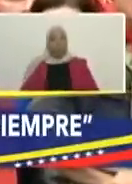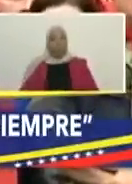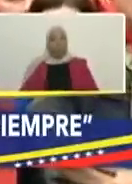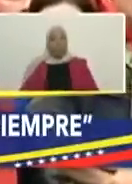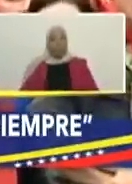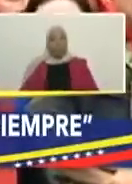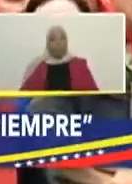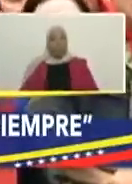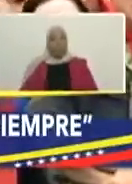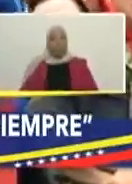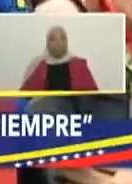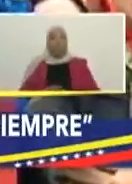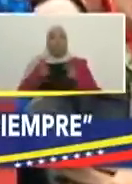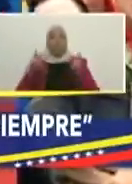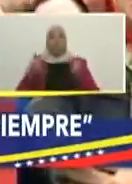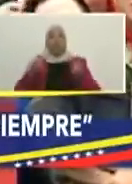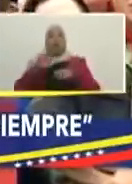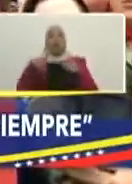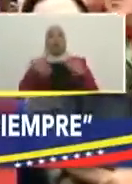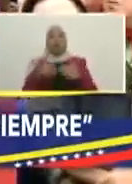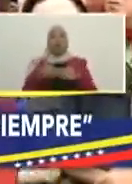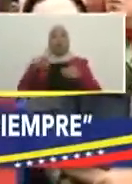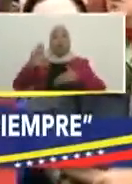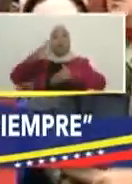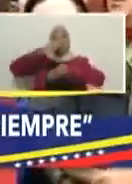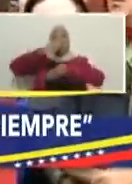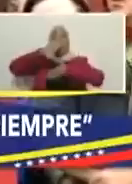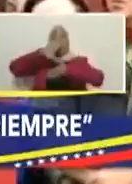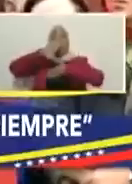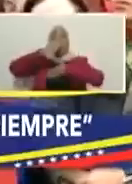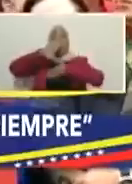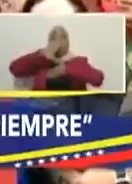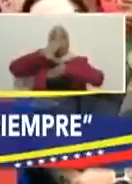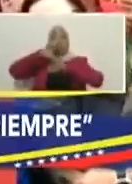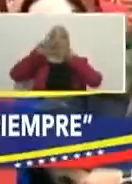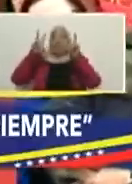Y vendría una nueva etapa para toda nuestra América.